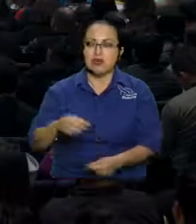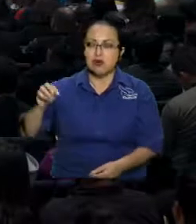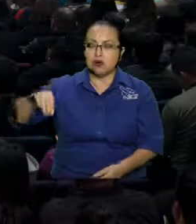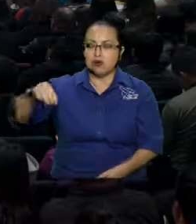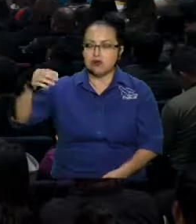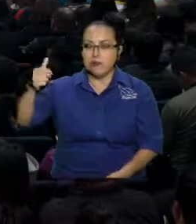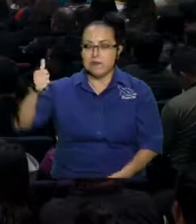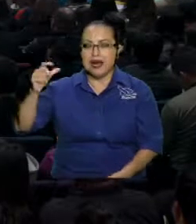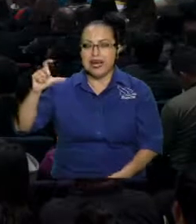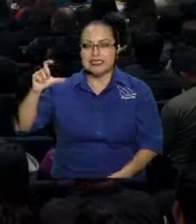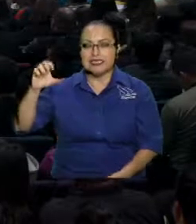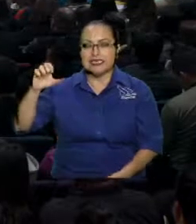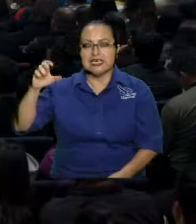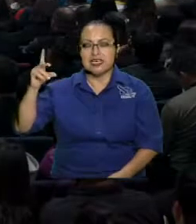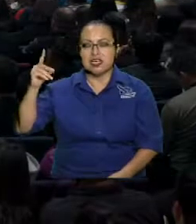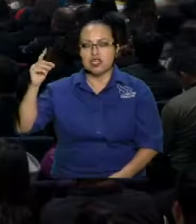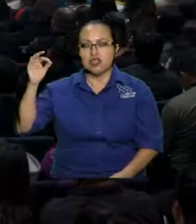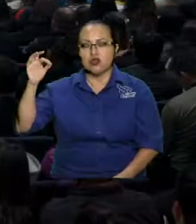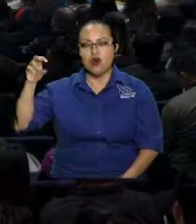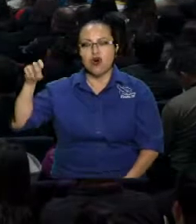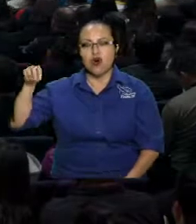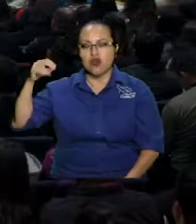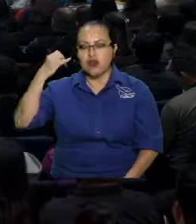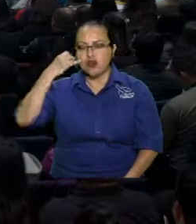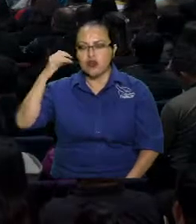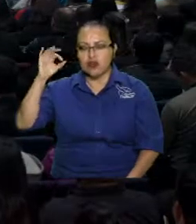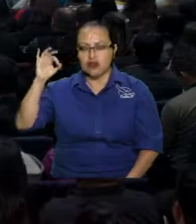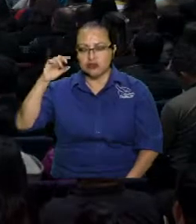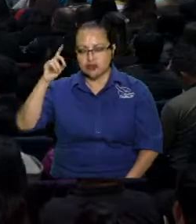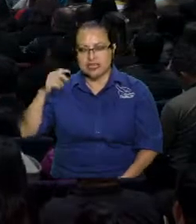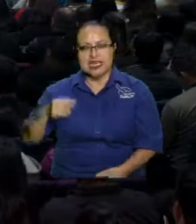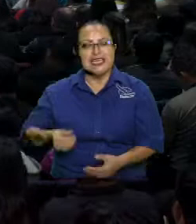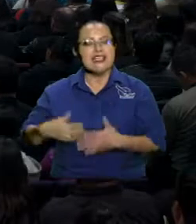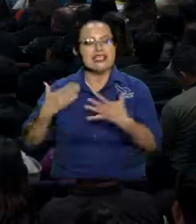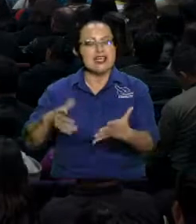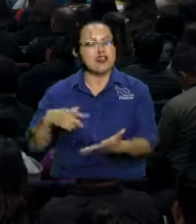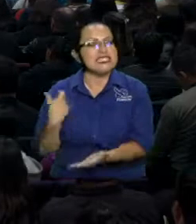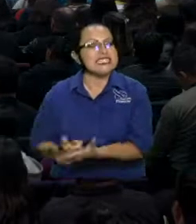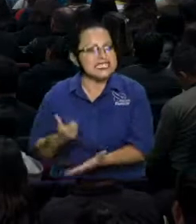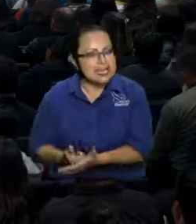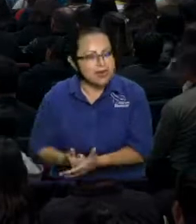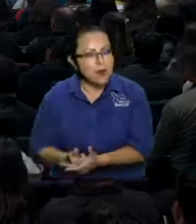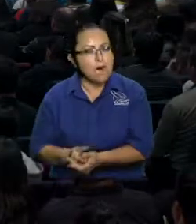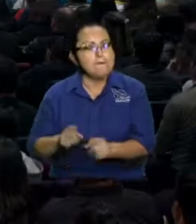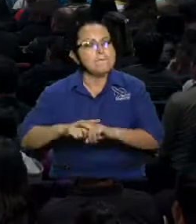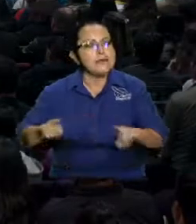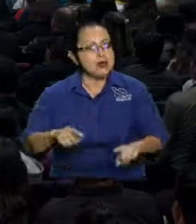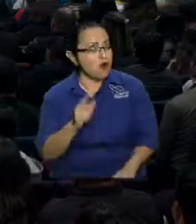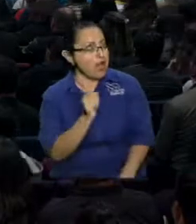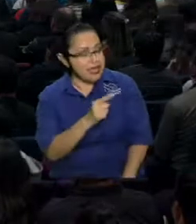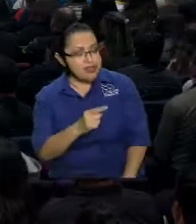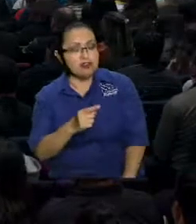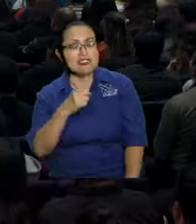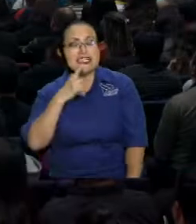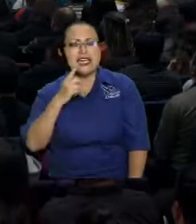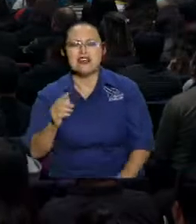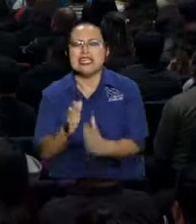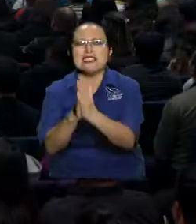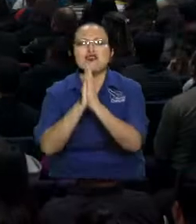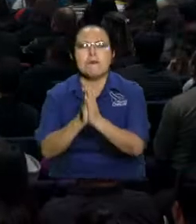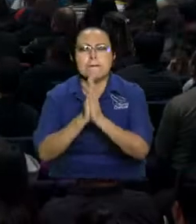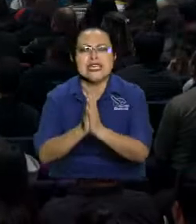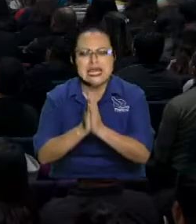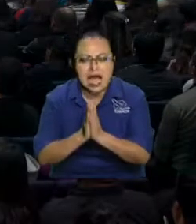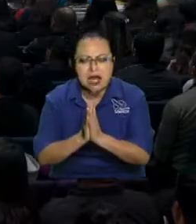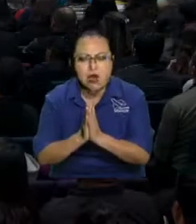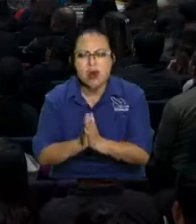dinero. Y Pablo se conmovió tanto que no se los quiso recibir, y ellos le dijeron, le suplicaron,